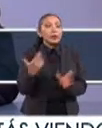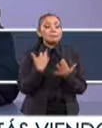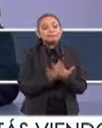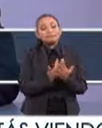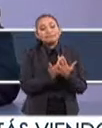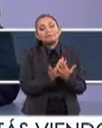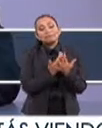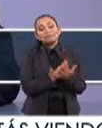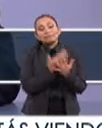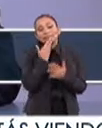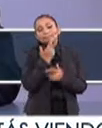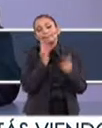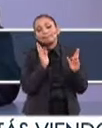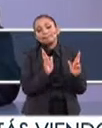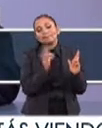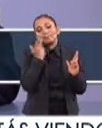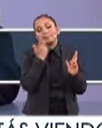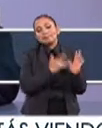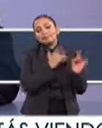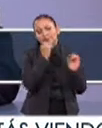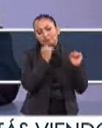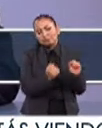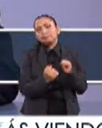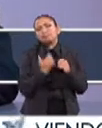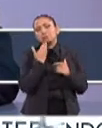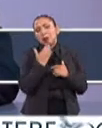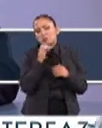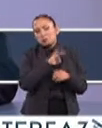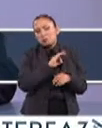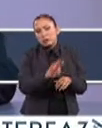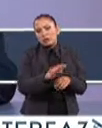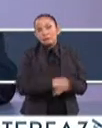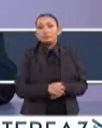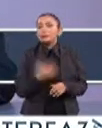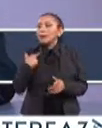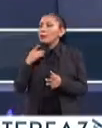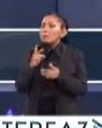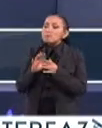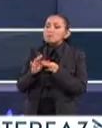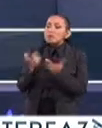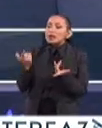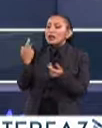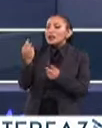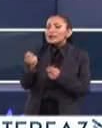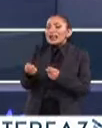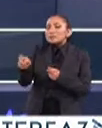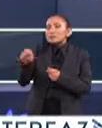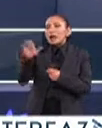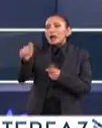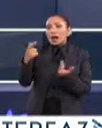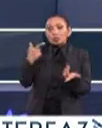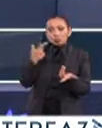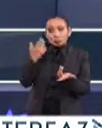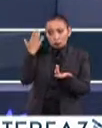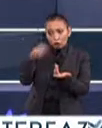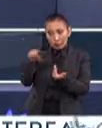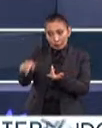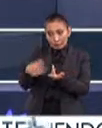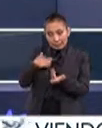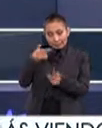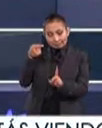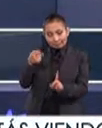pues esperar lo mejor y sentirse seguro de sí mismo. Platíquenos de qué se trata la beca. Tengo entendido que